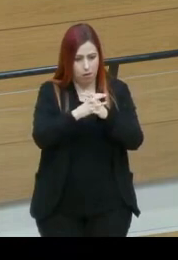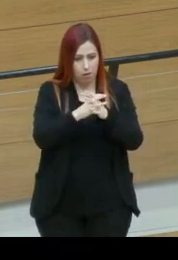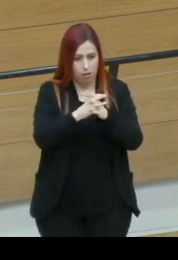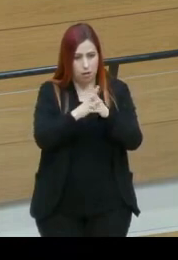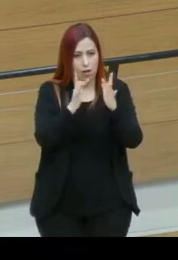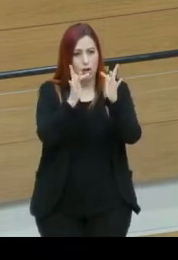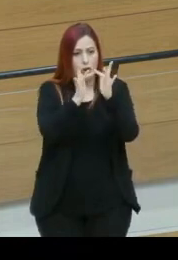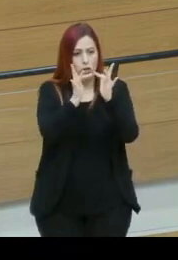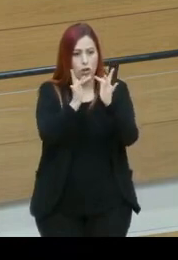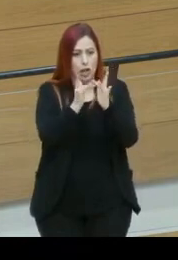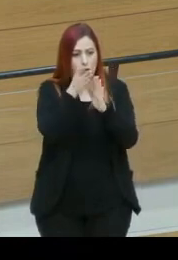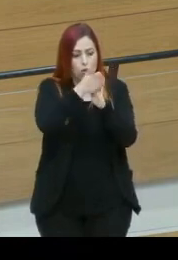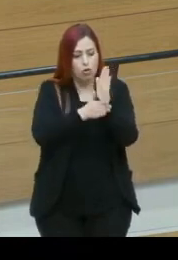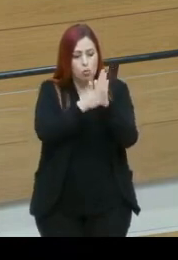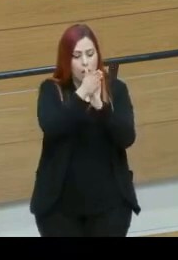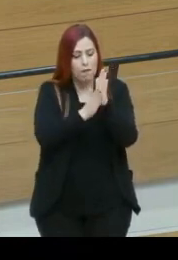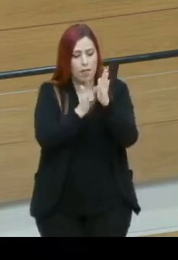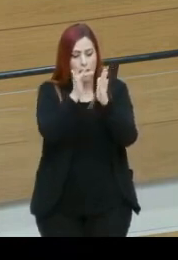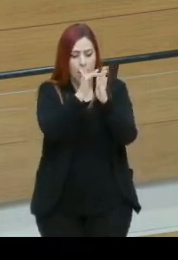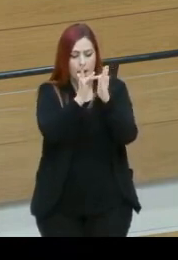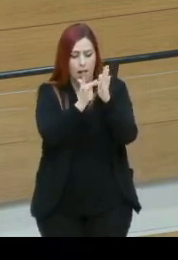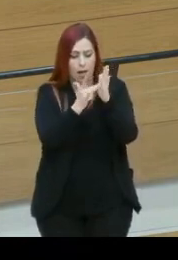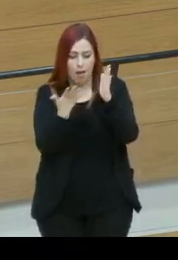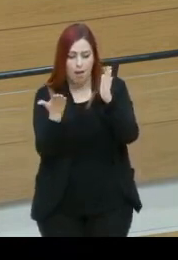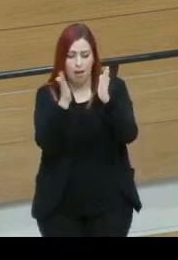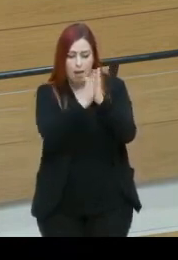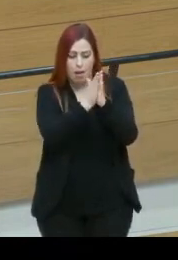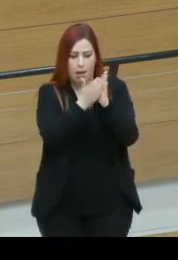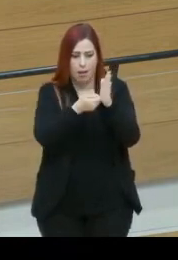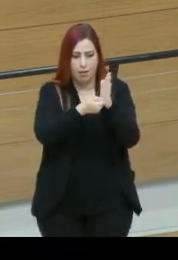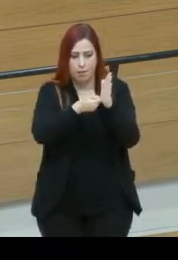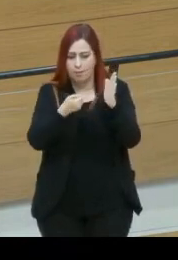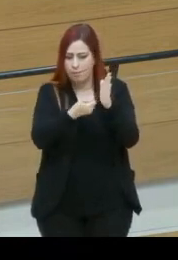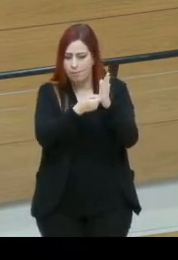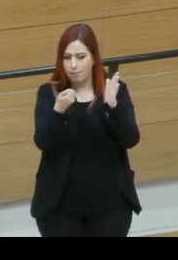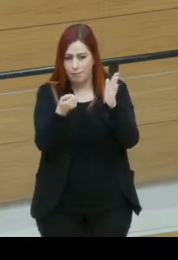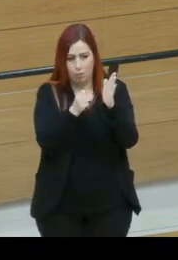superficies, como podéis ver, imposible, ¿verdad? Pues